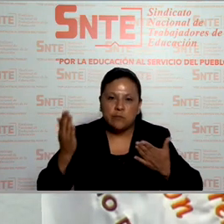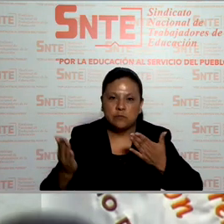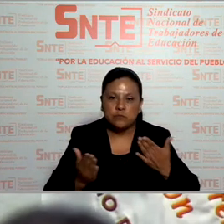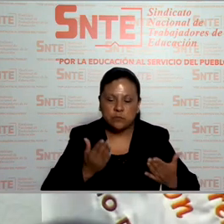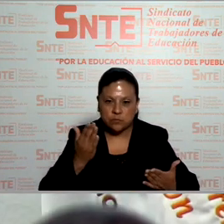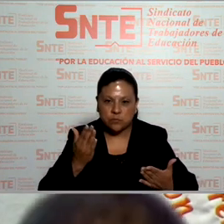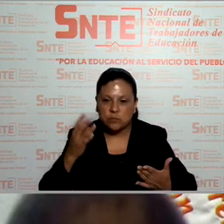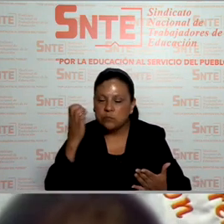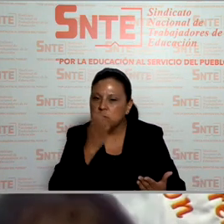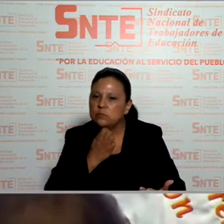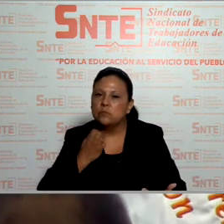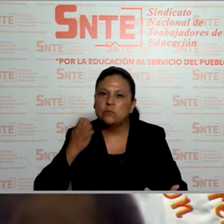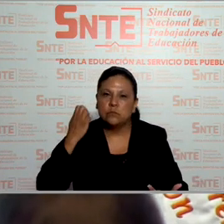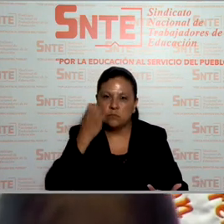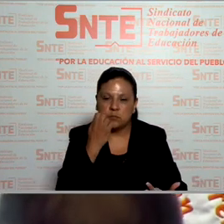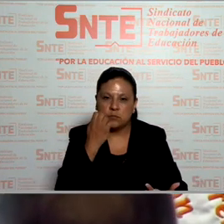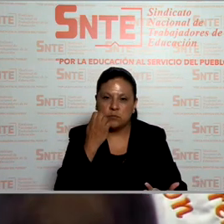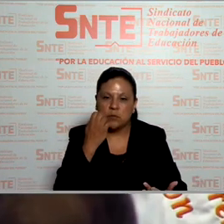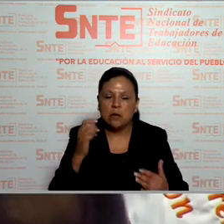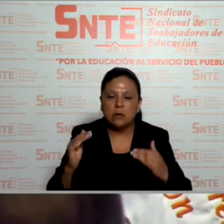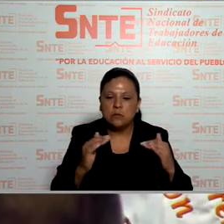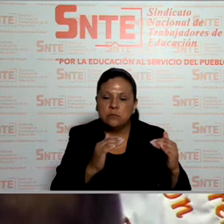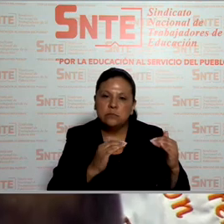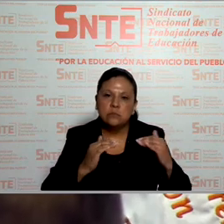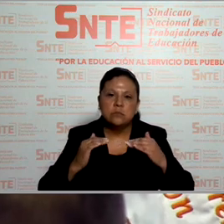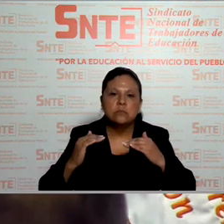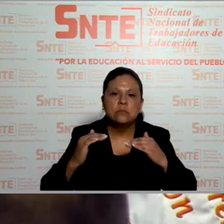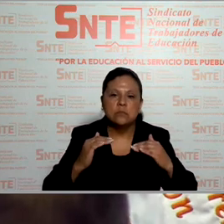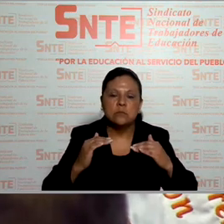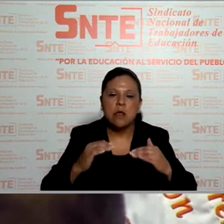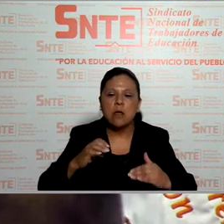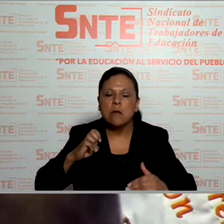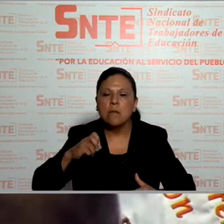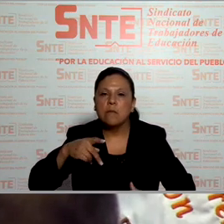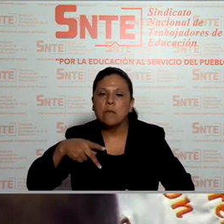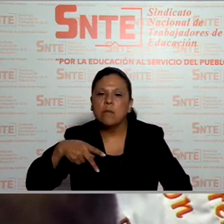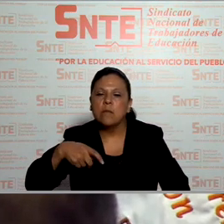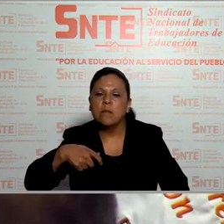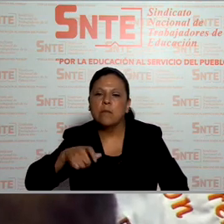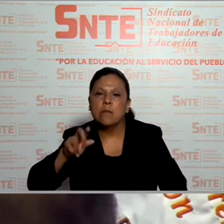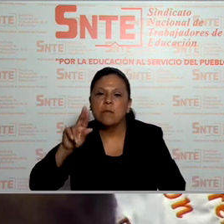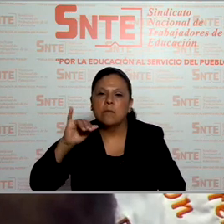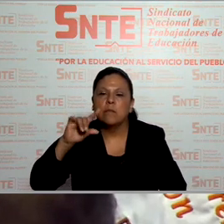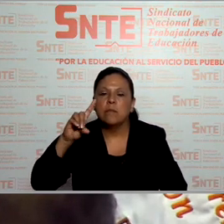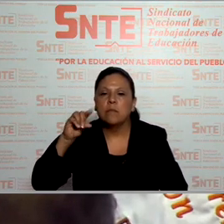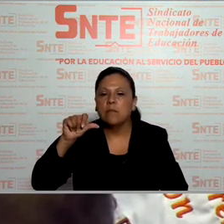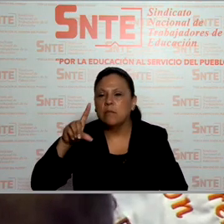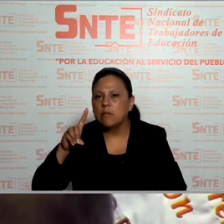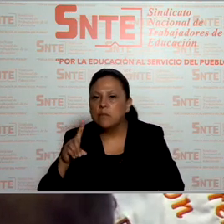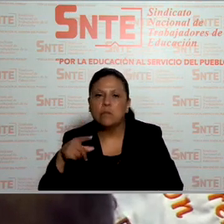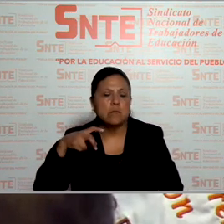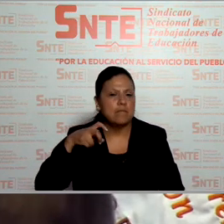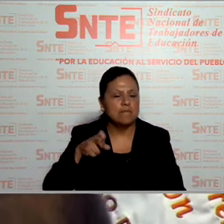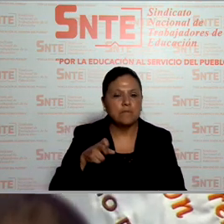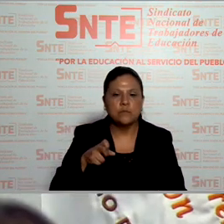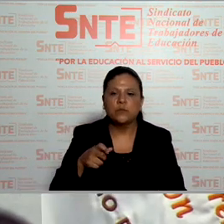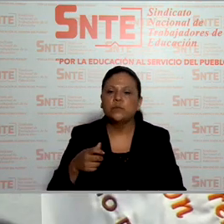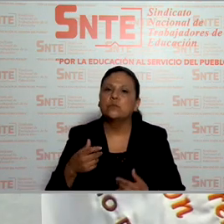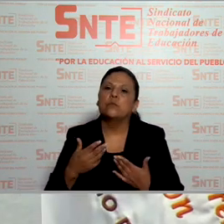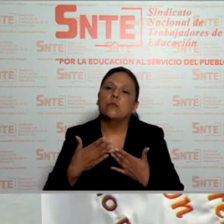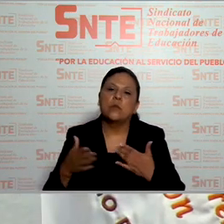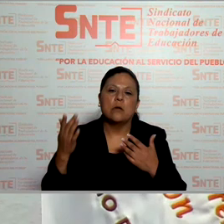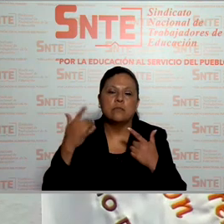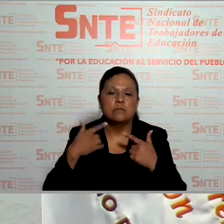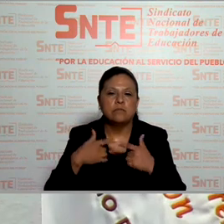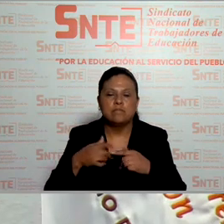los programas de equidad para nuestros alumnos. Así le daremos, sin duda, larga